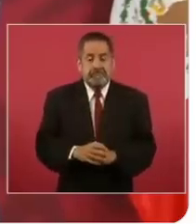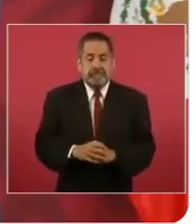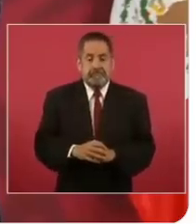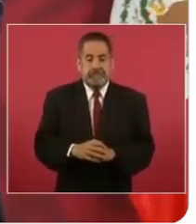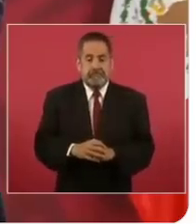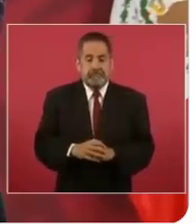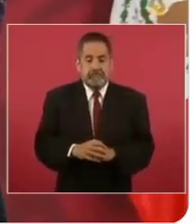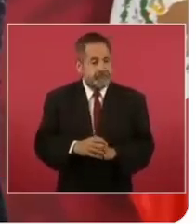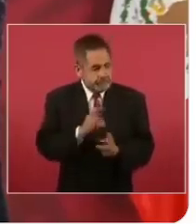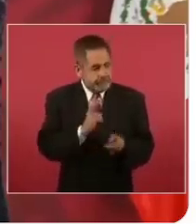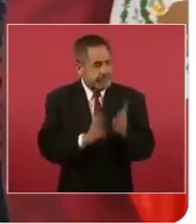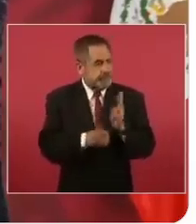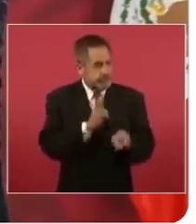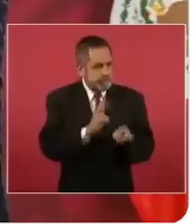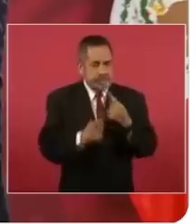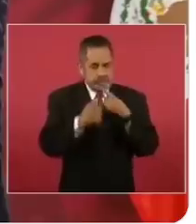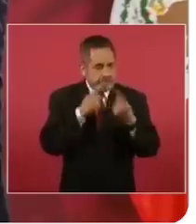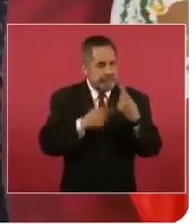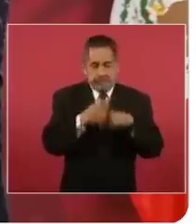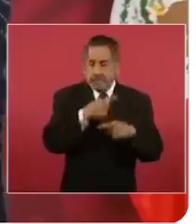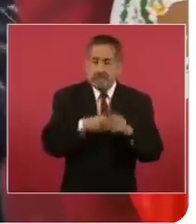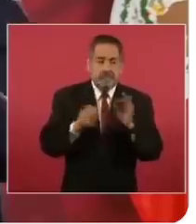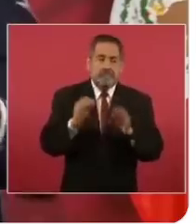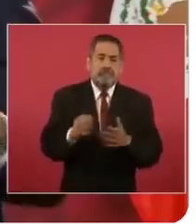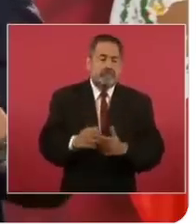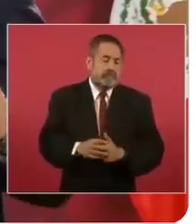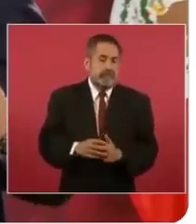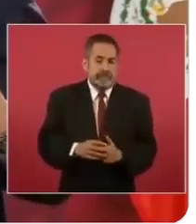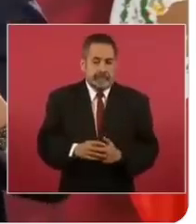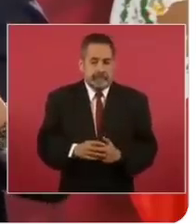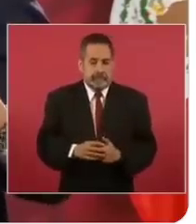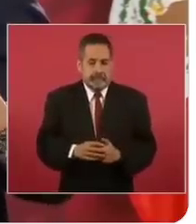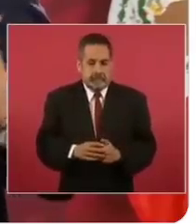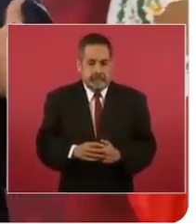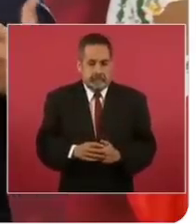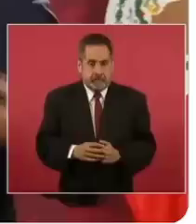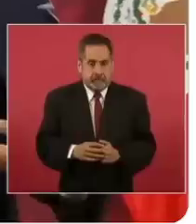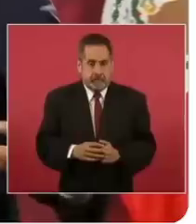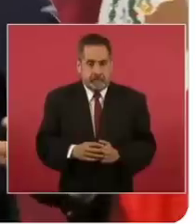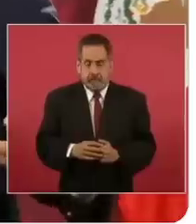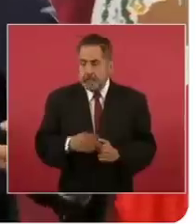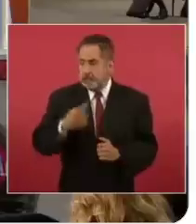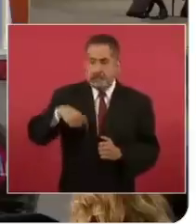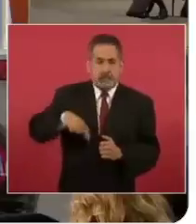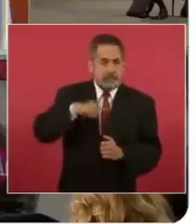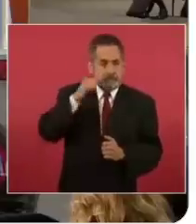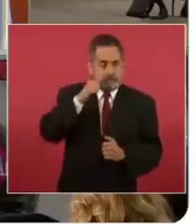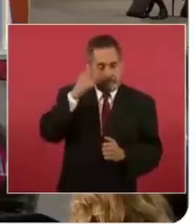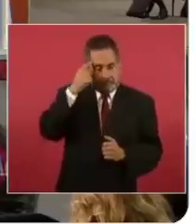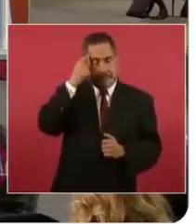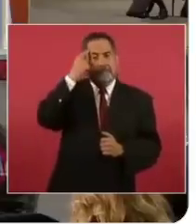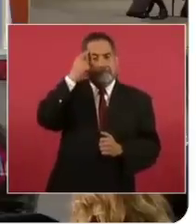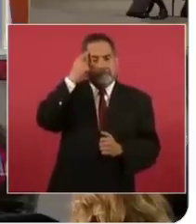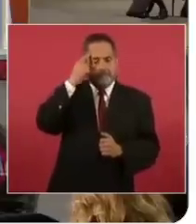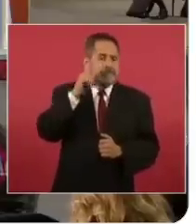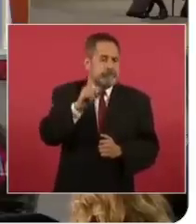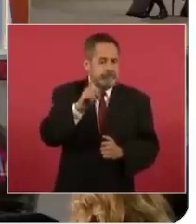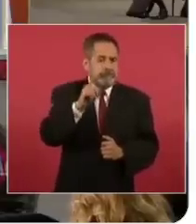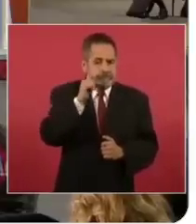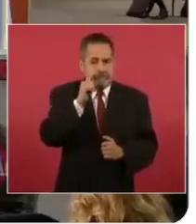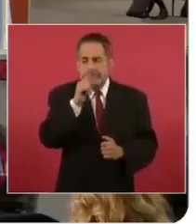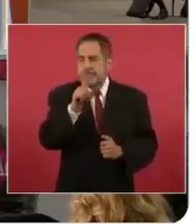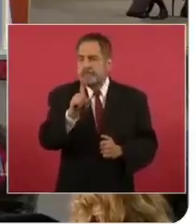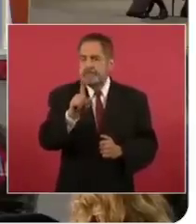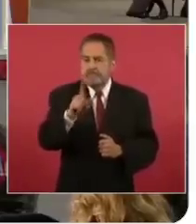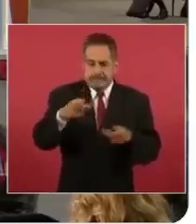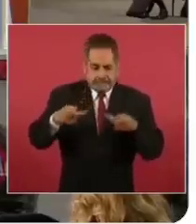de eso hablamos y entonces siempre y cuando la planeación